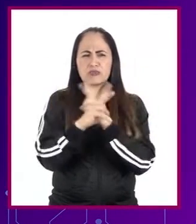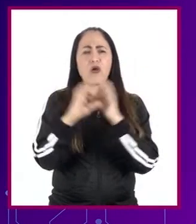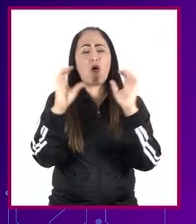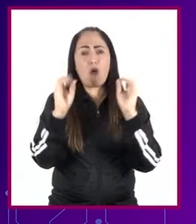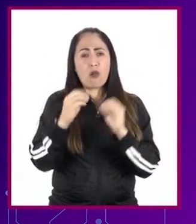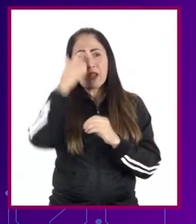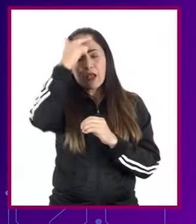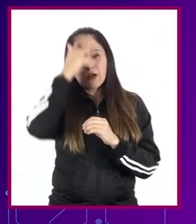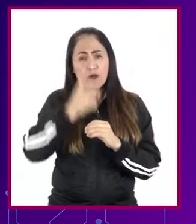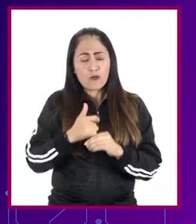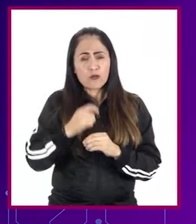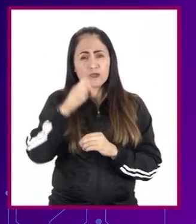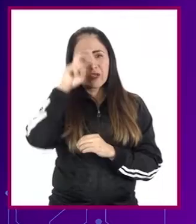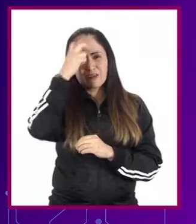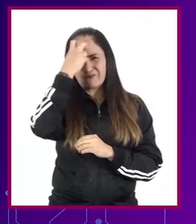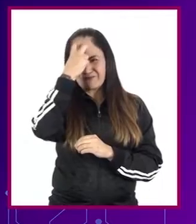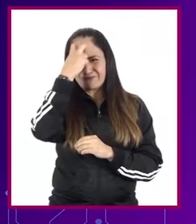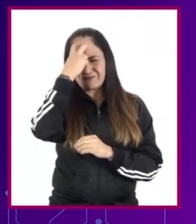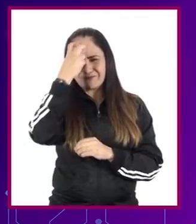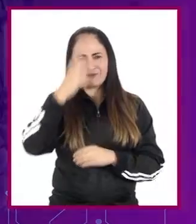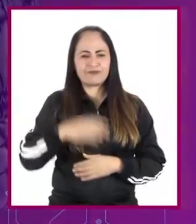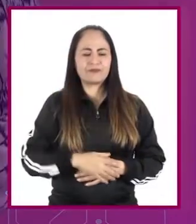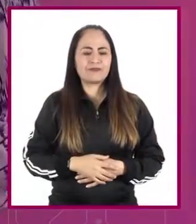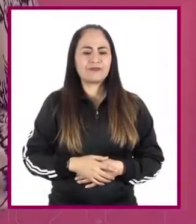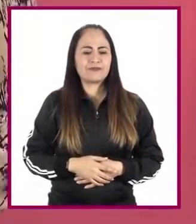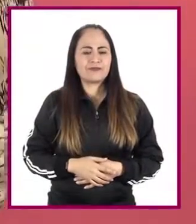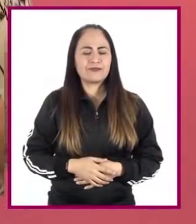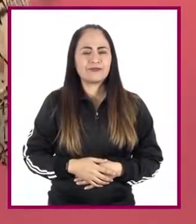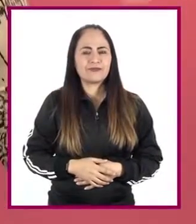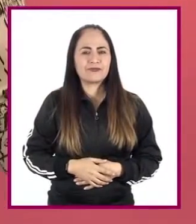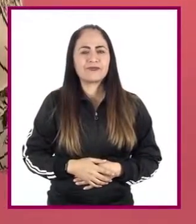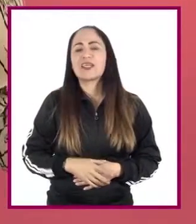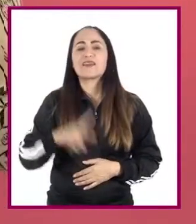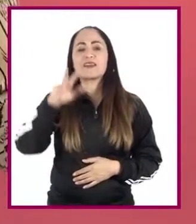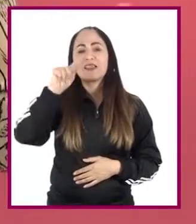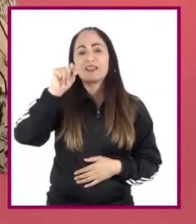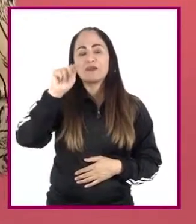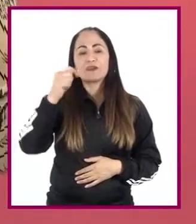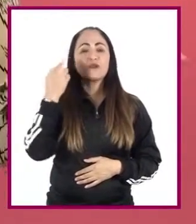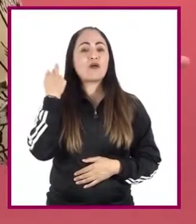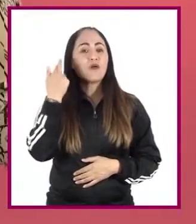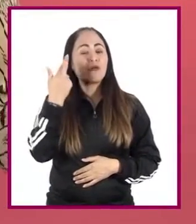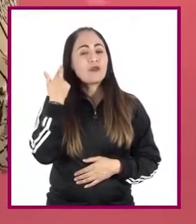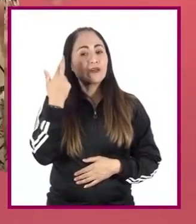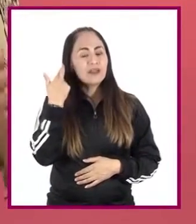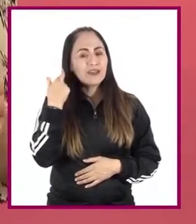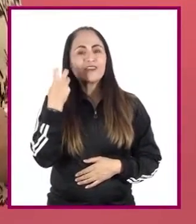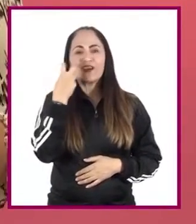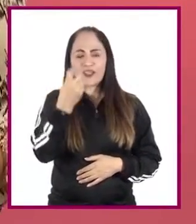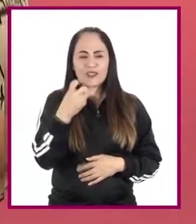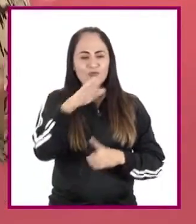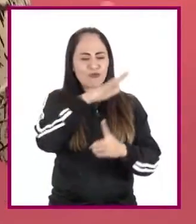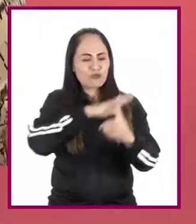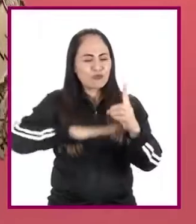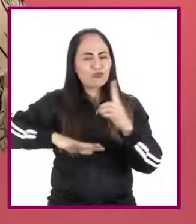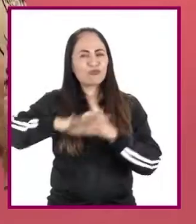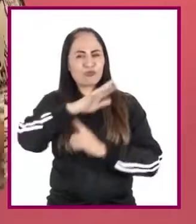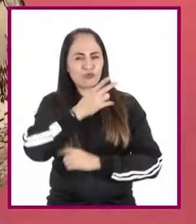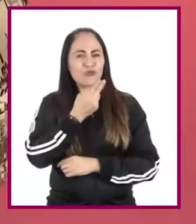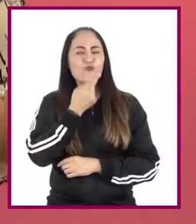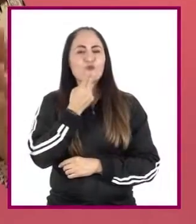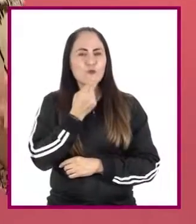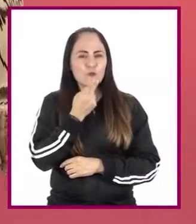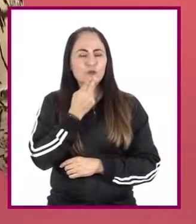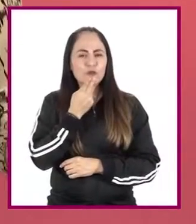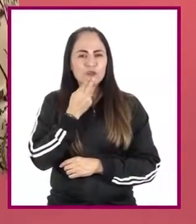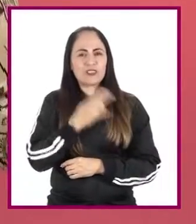por ejemplo. En las campañas de televisión y radio, por lo general, se utiliza este tipo de ambientación. Obviamente, al